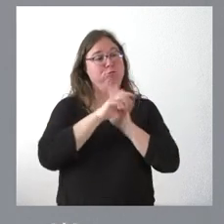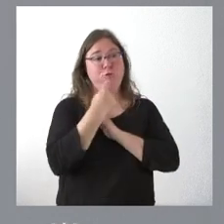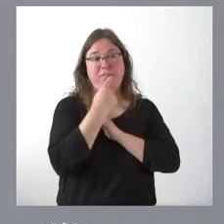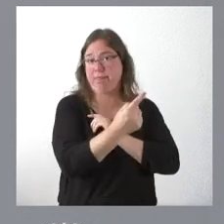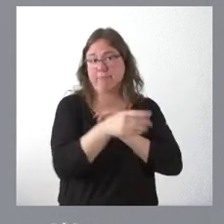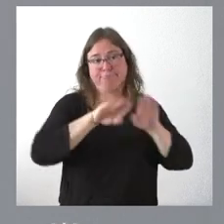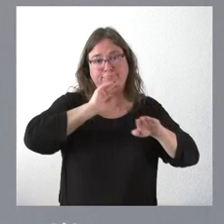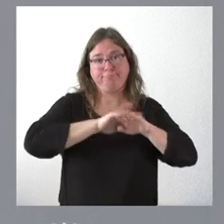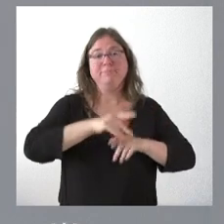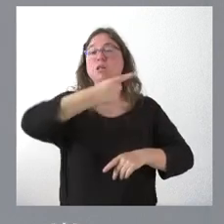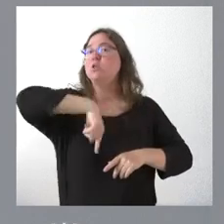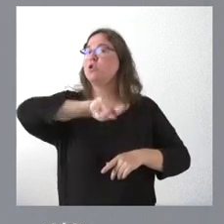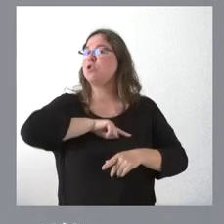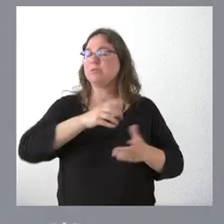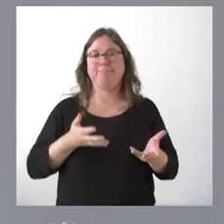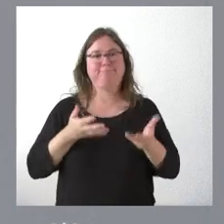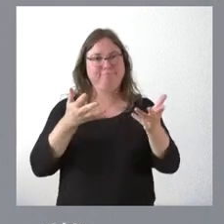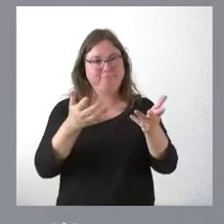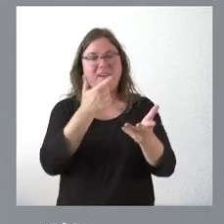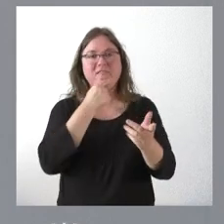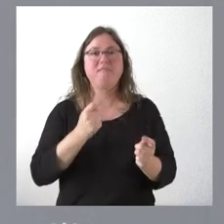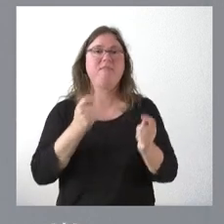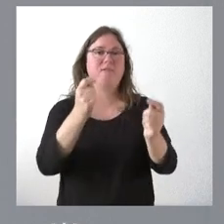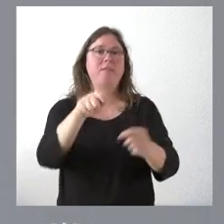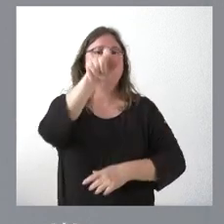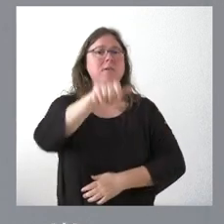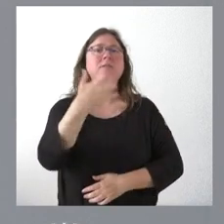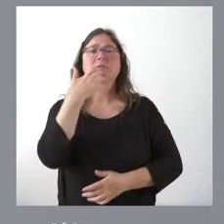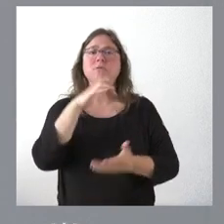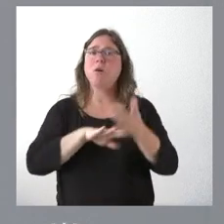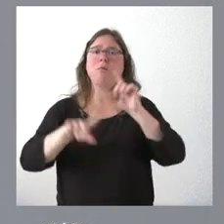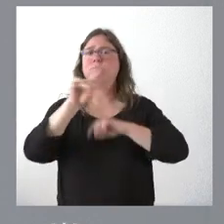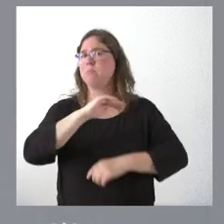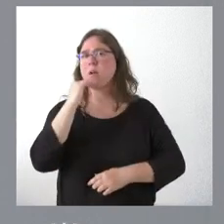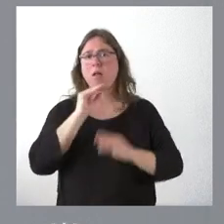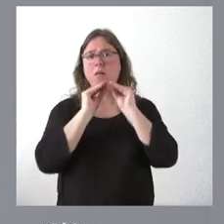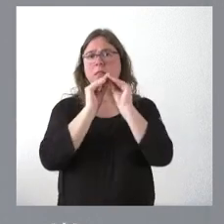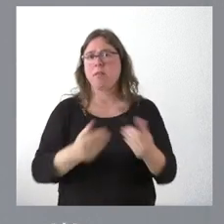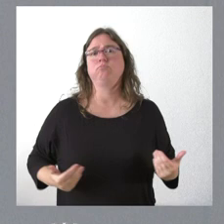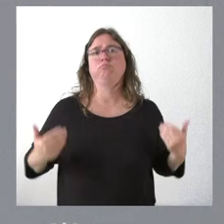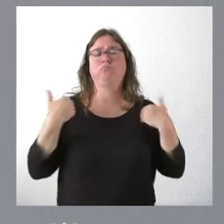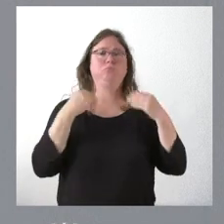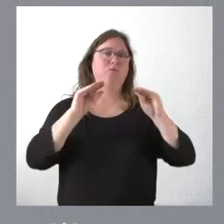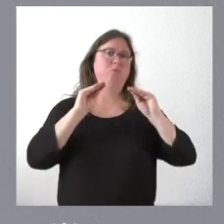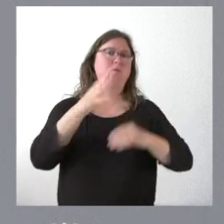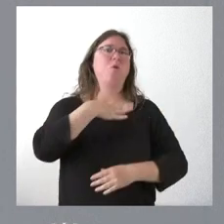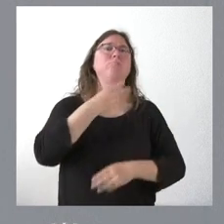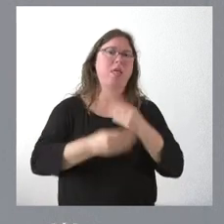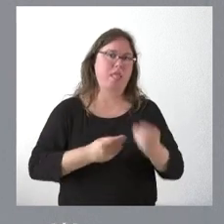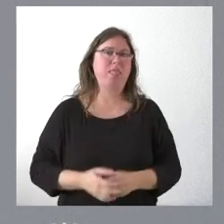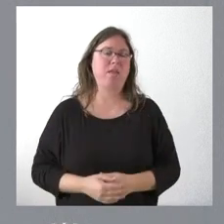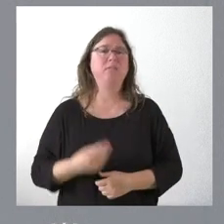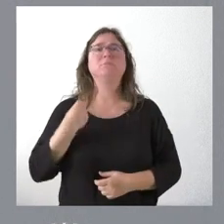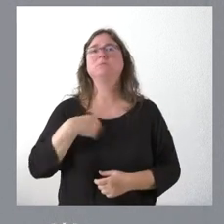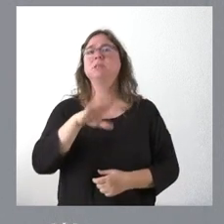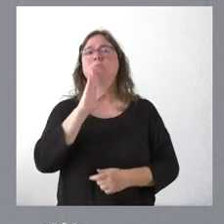nosotros estamos siempre con la mano tendida para facilitar que aquel que tenga algún problema para ejercer sus competencias pues lo pueda hacer, como ocurre